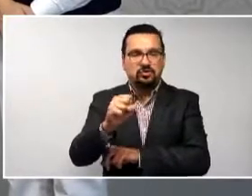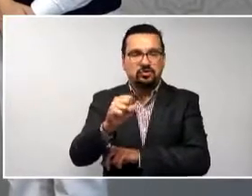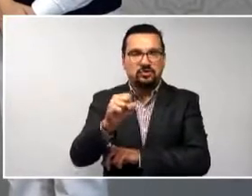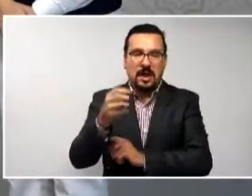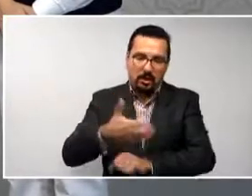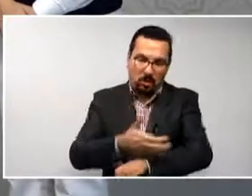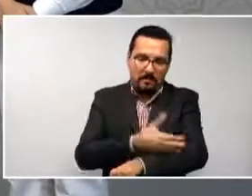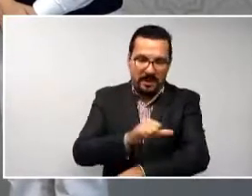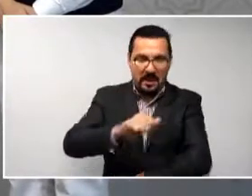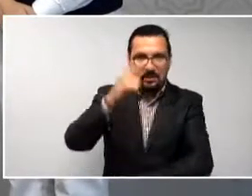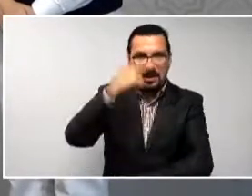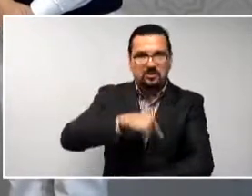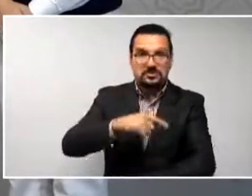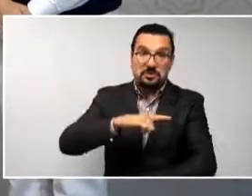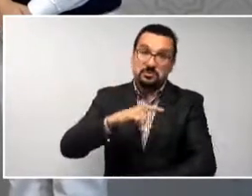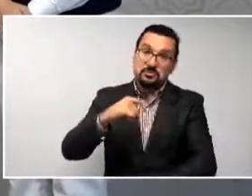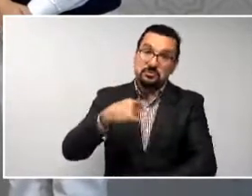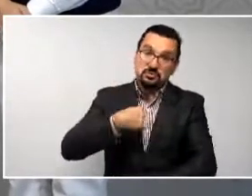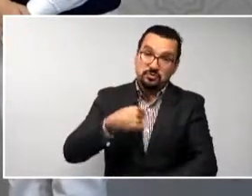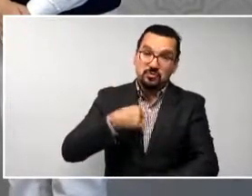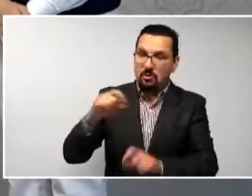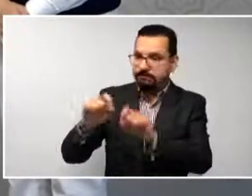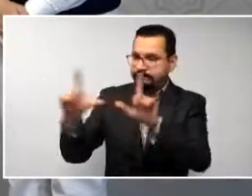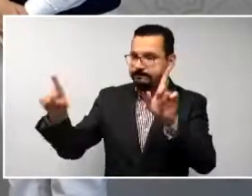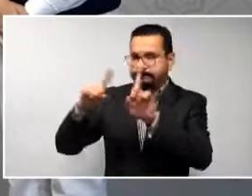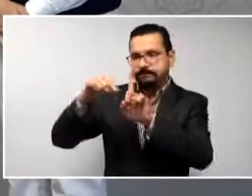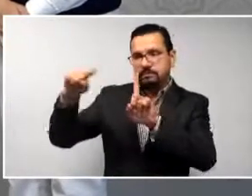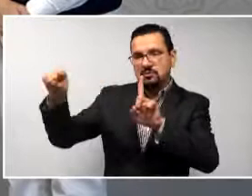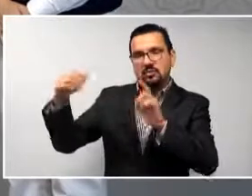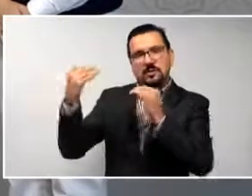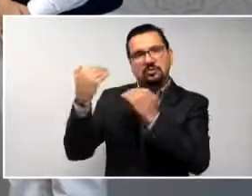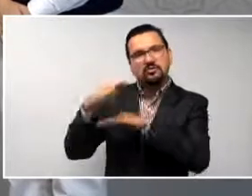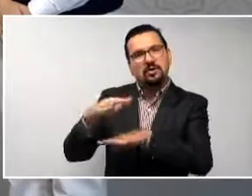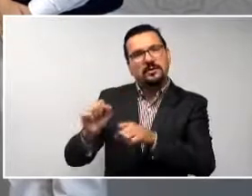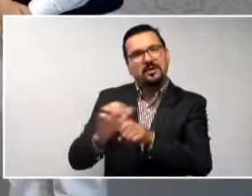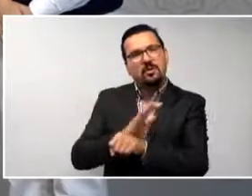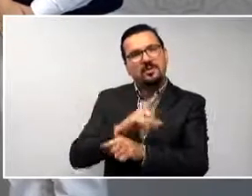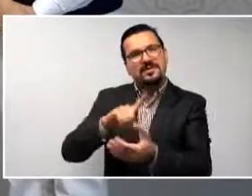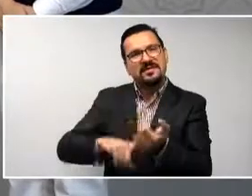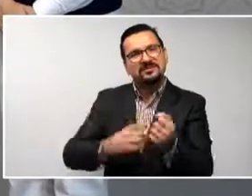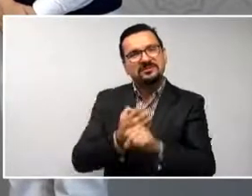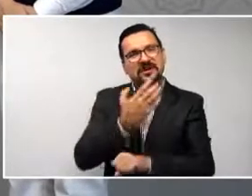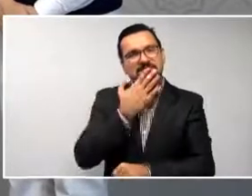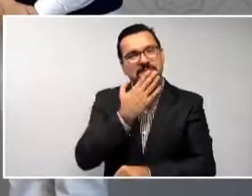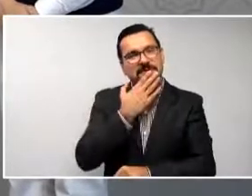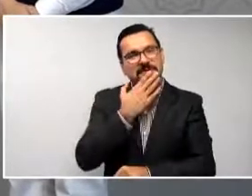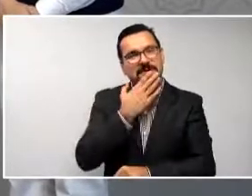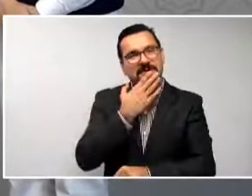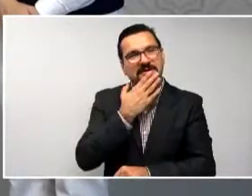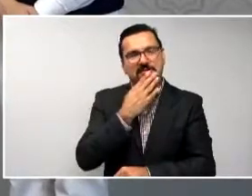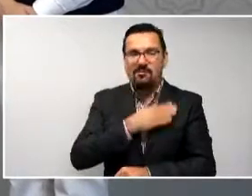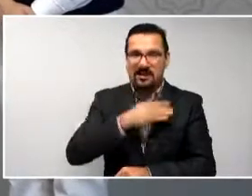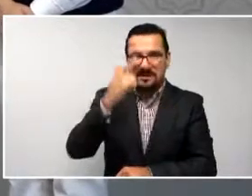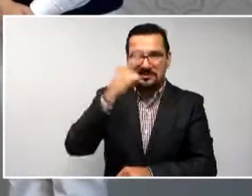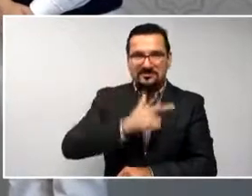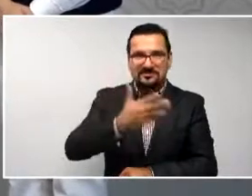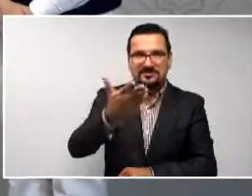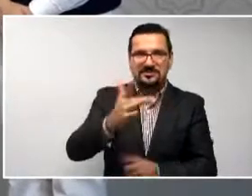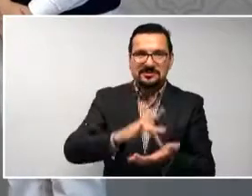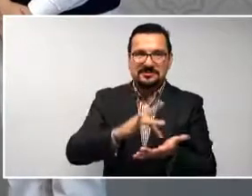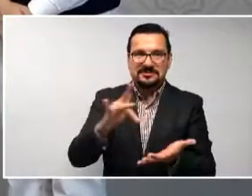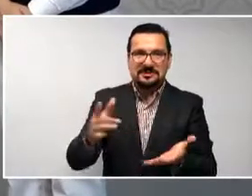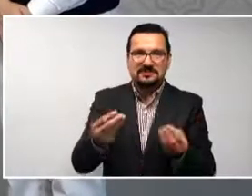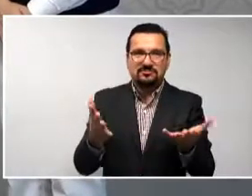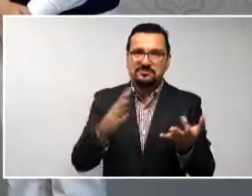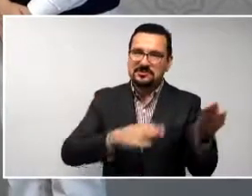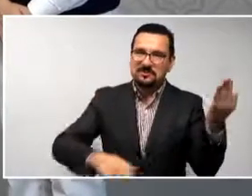dejo los datos estadísticos de la situación actual de kobe 19 en el estado que pasen muy buenas noches y muchísimas gracias